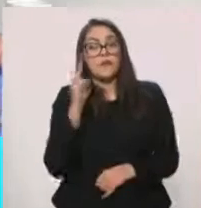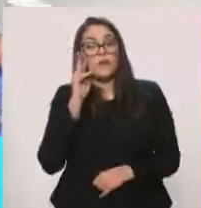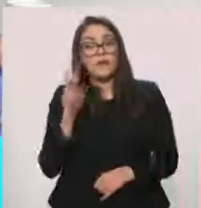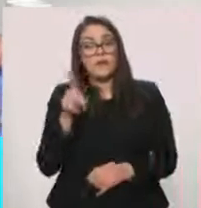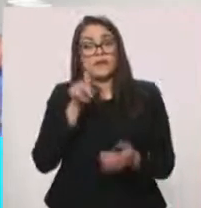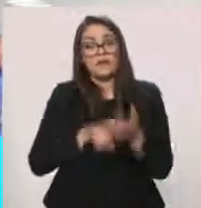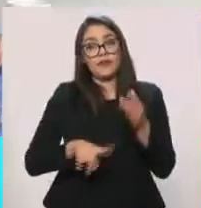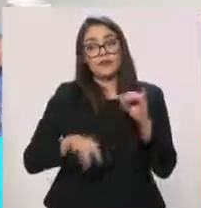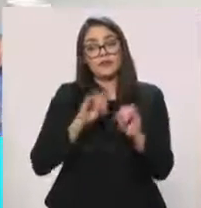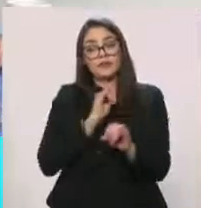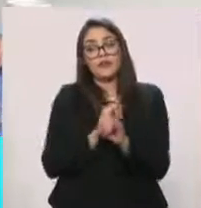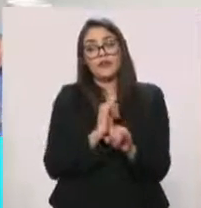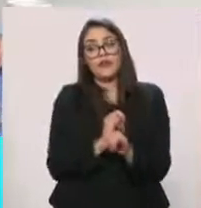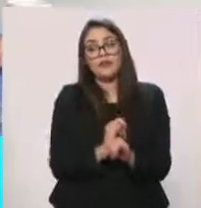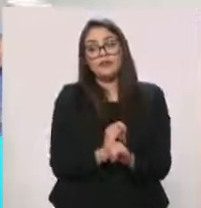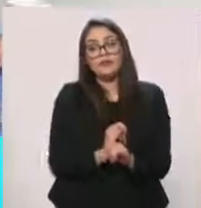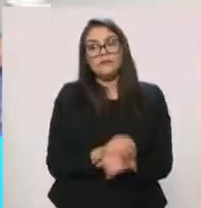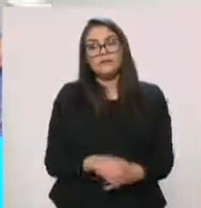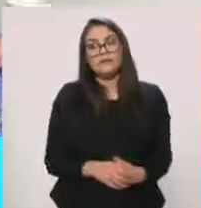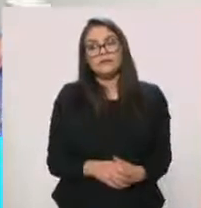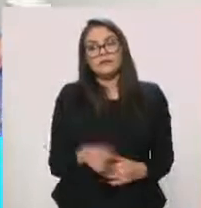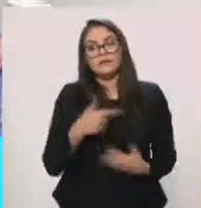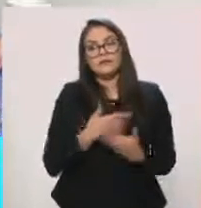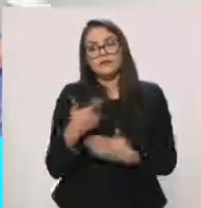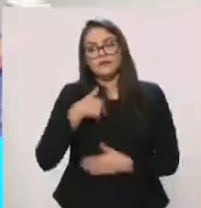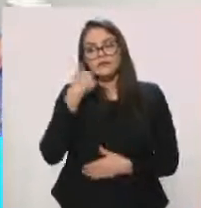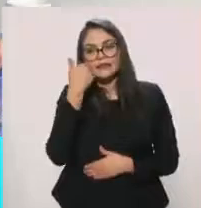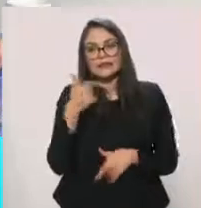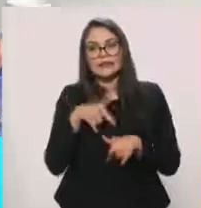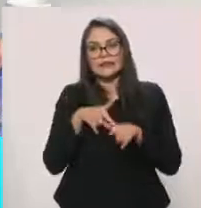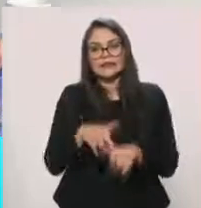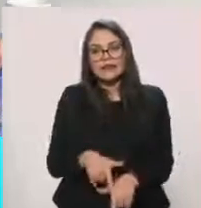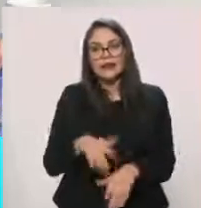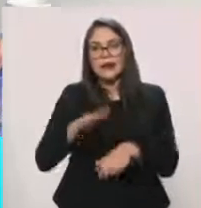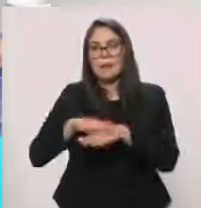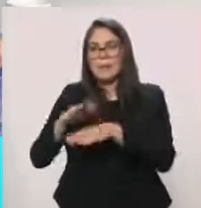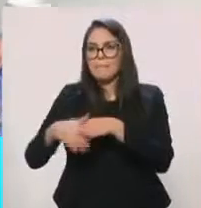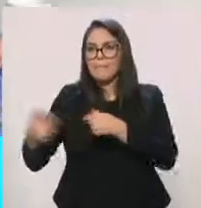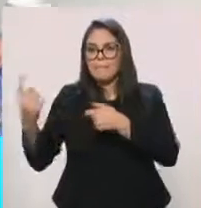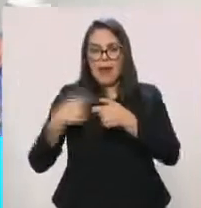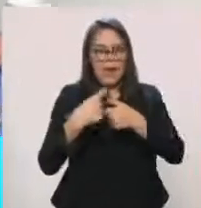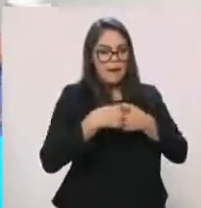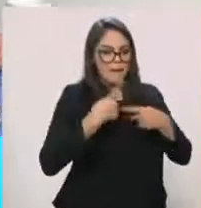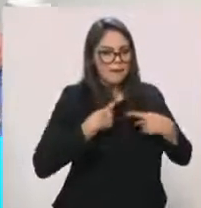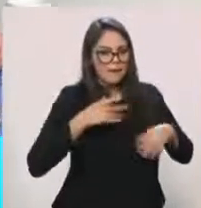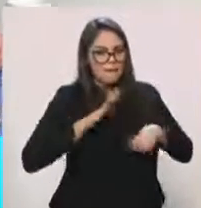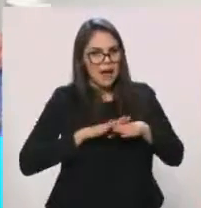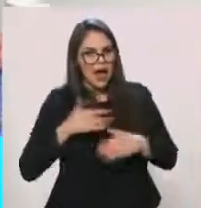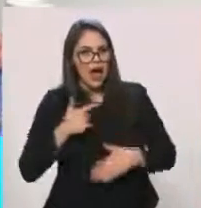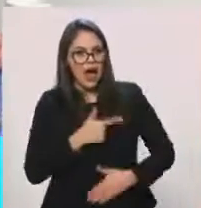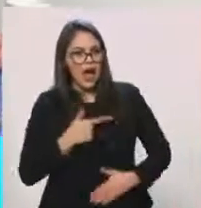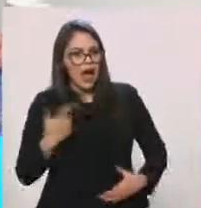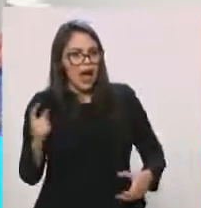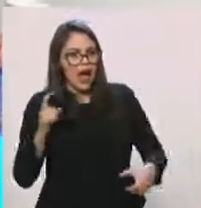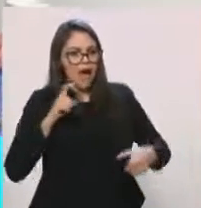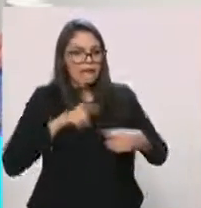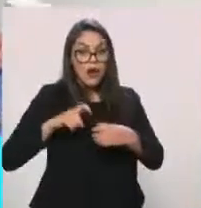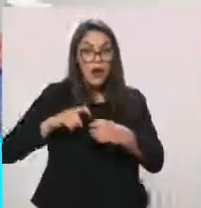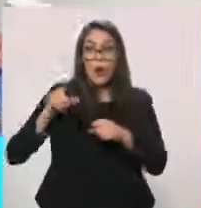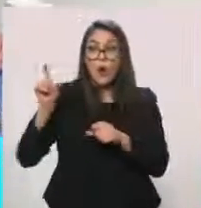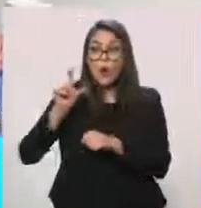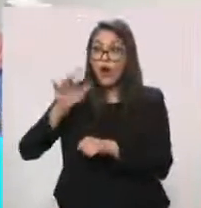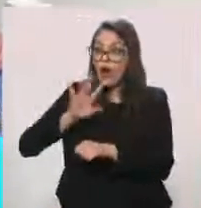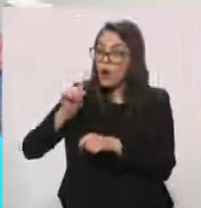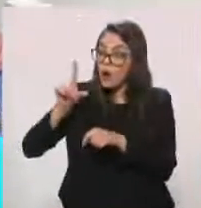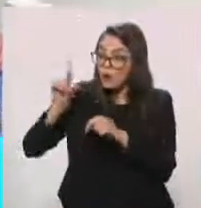en esta iniciativa queremos seguir generando comunidad, lo que pensamos es que pues cuando esto regrese a